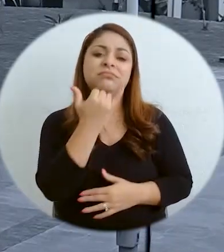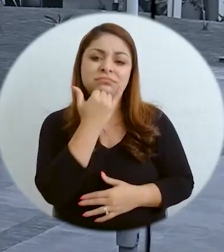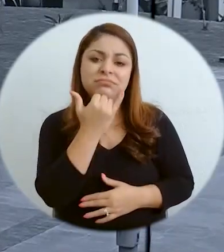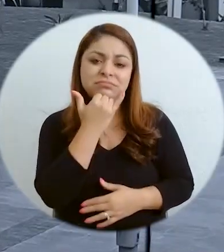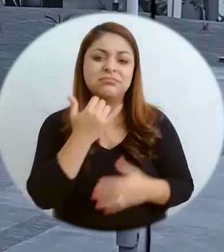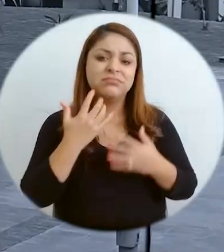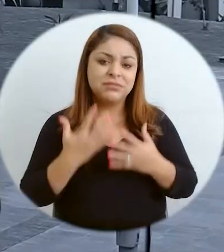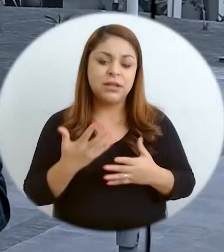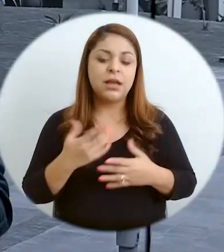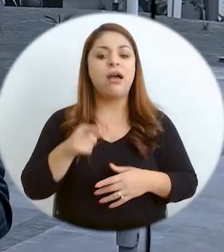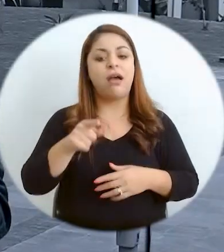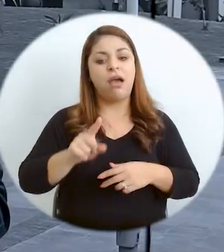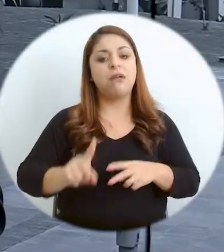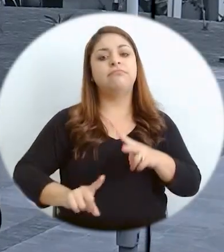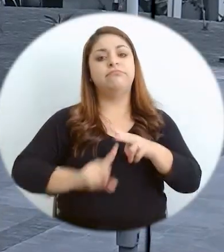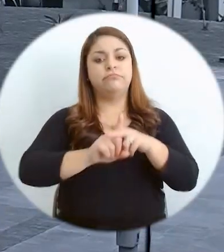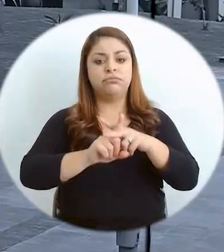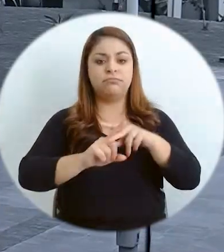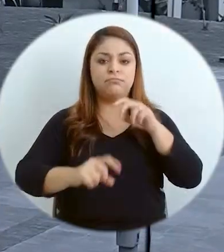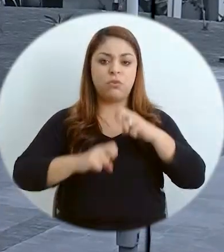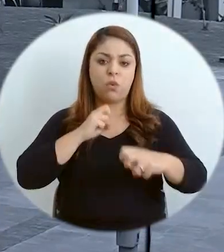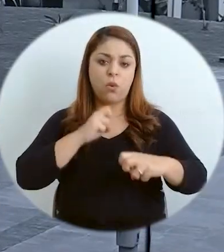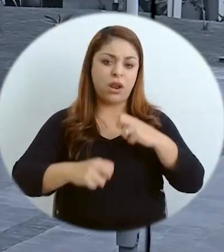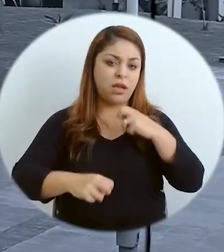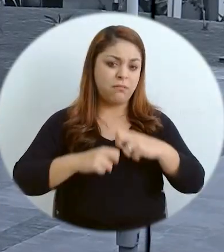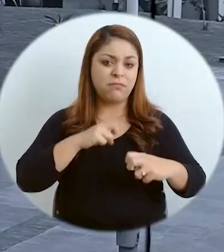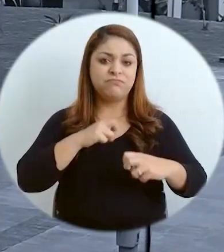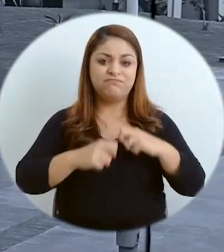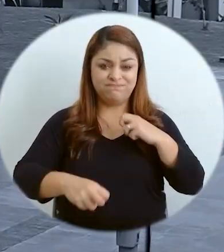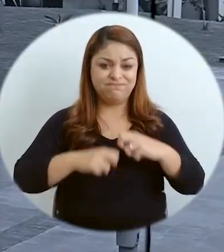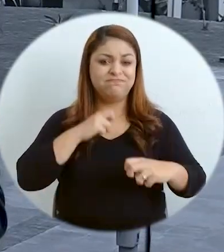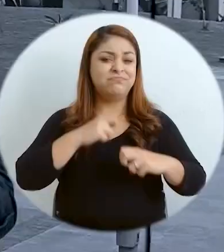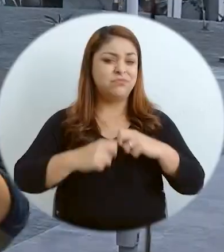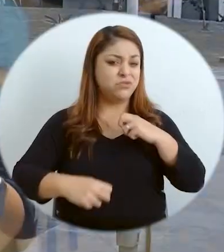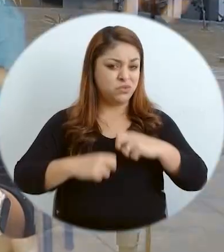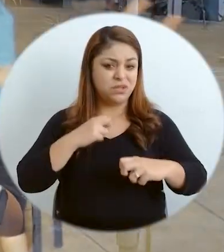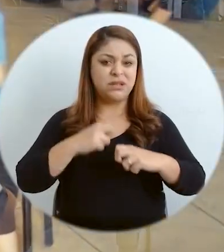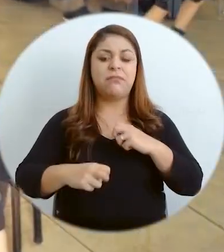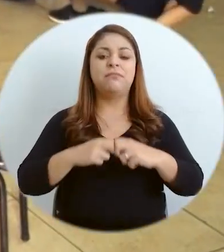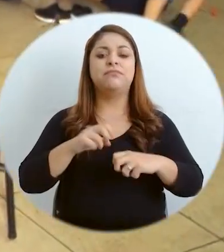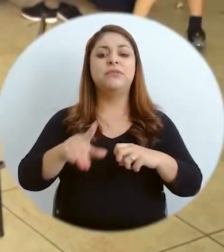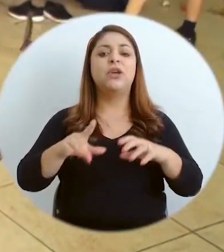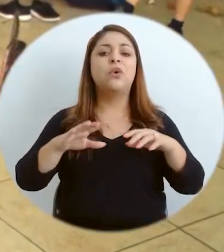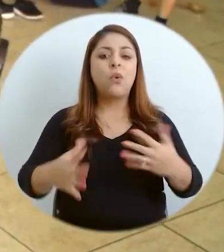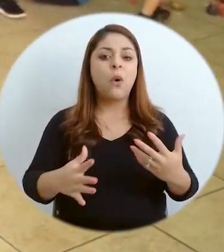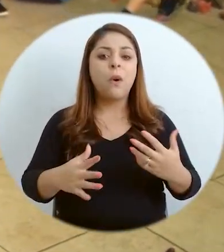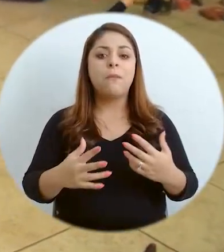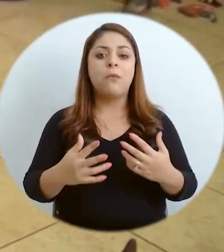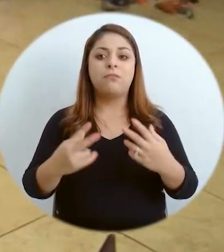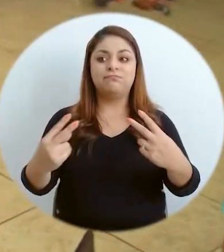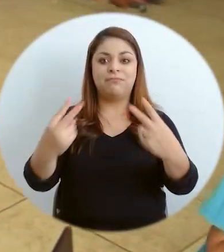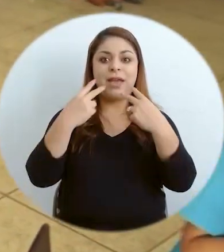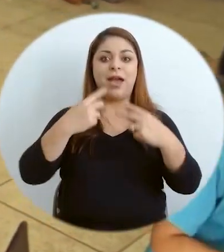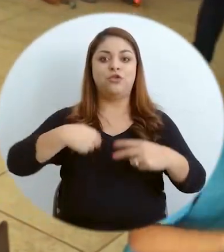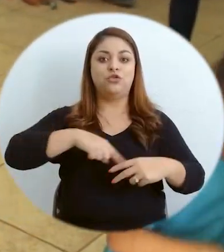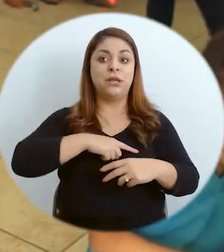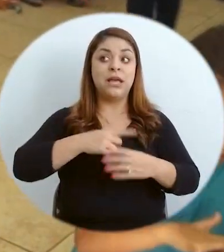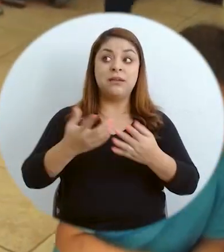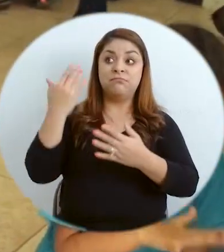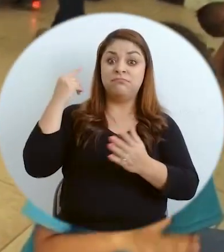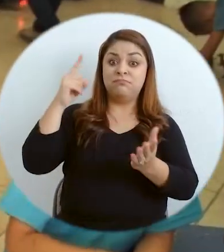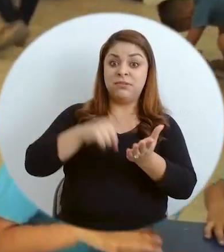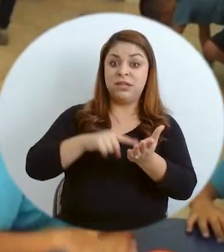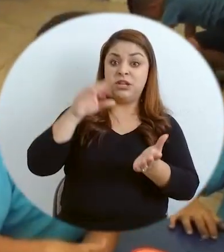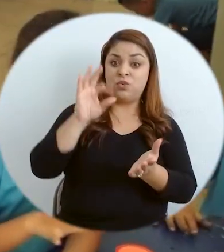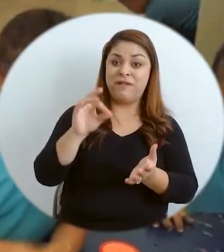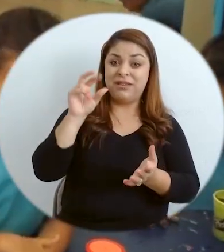Ahí es donde viene ya este problema, este problema en cómo nos ven a nosotros. Todavía en